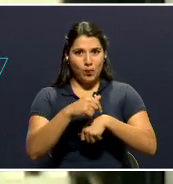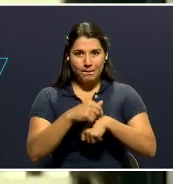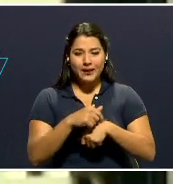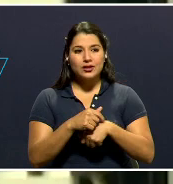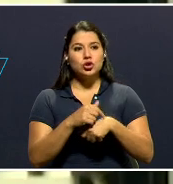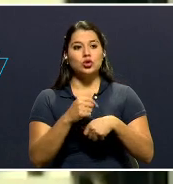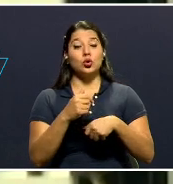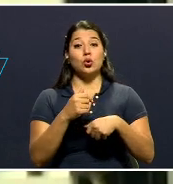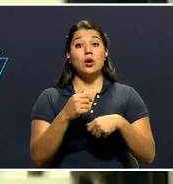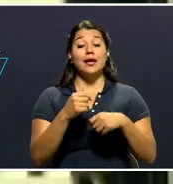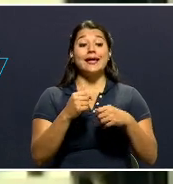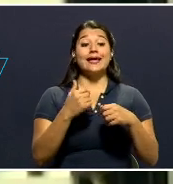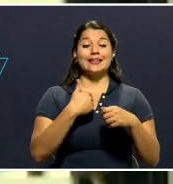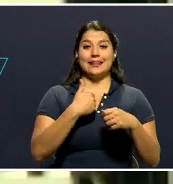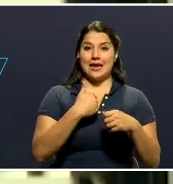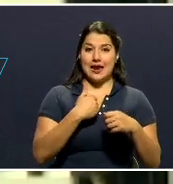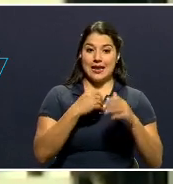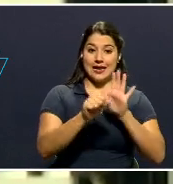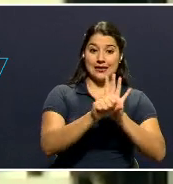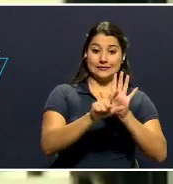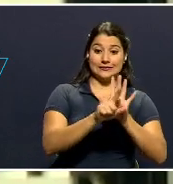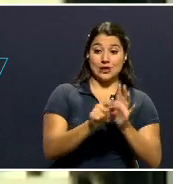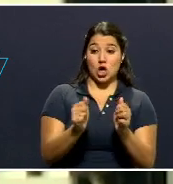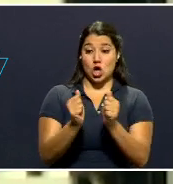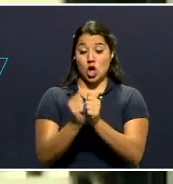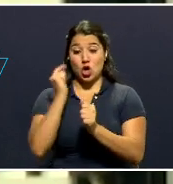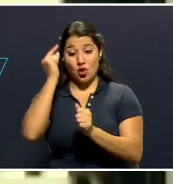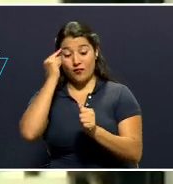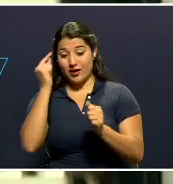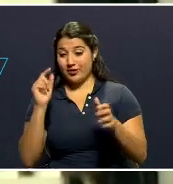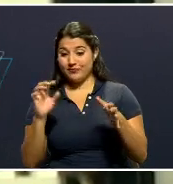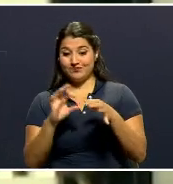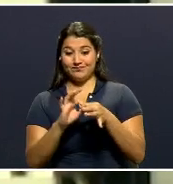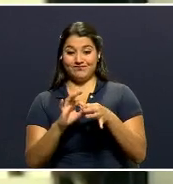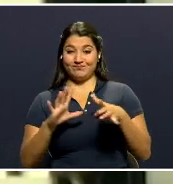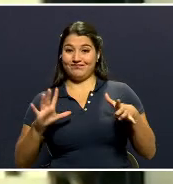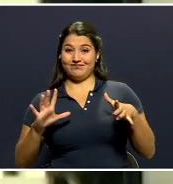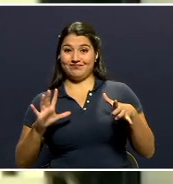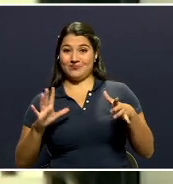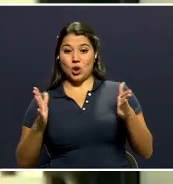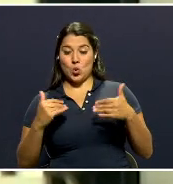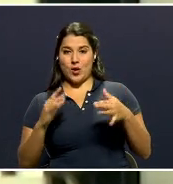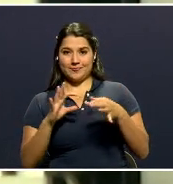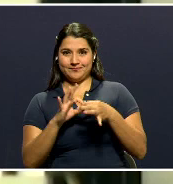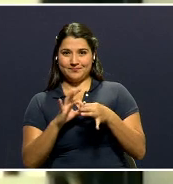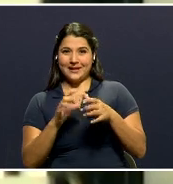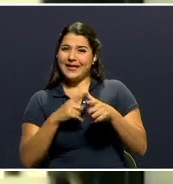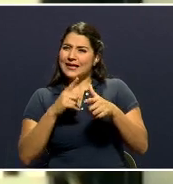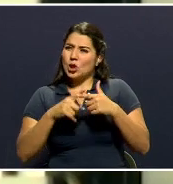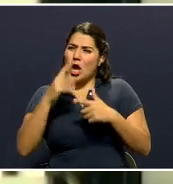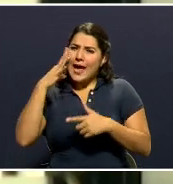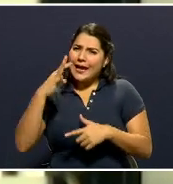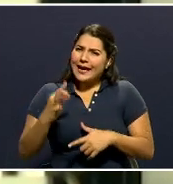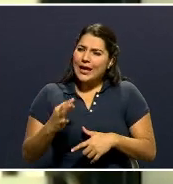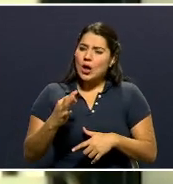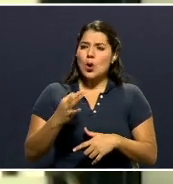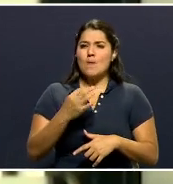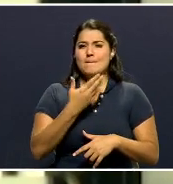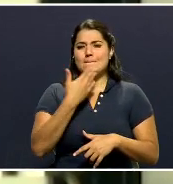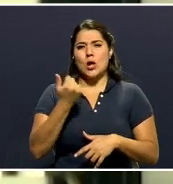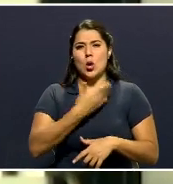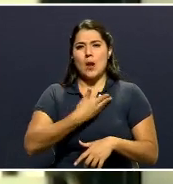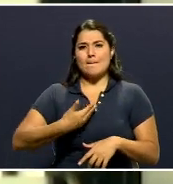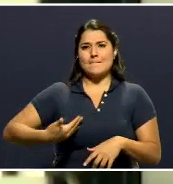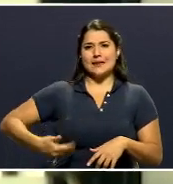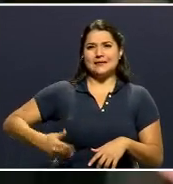entre el Poder Ejecutivo y el Poder Legislativo, don Carlos pues va a tener que hacer una revisión más exhaustiva de quién va a ser su ministro